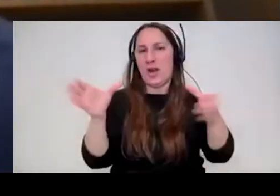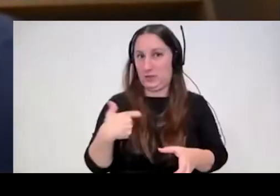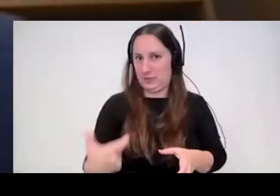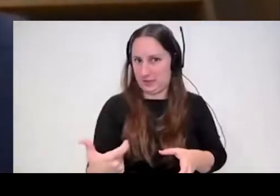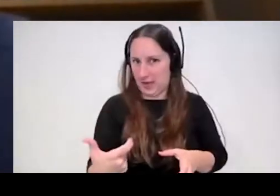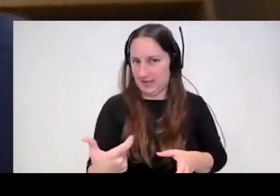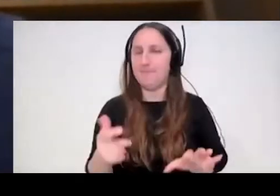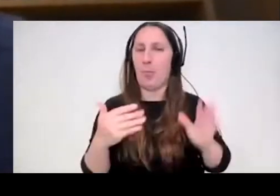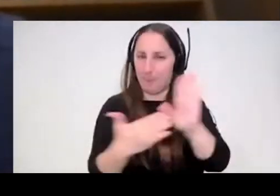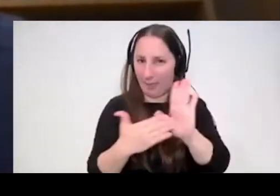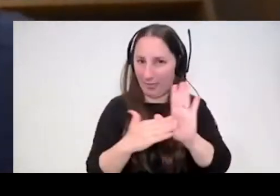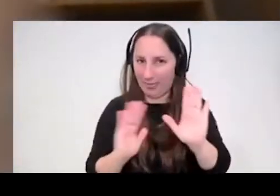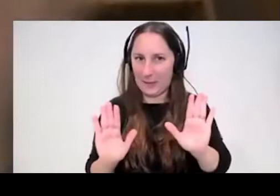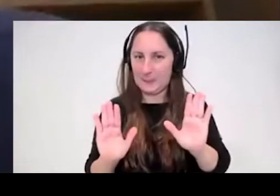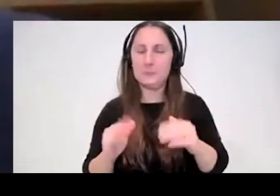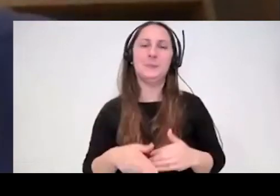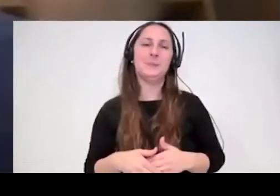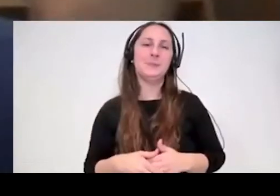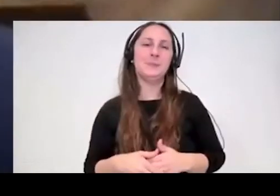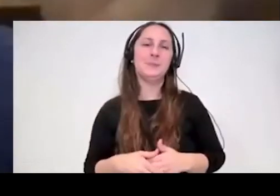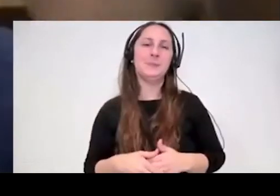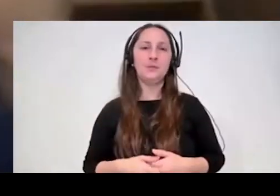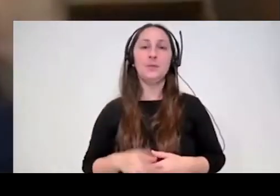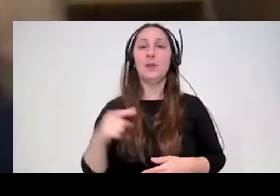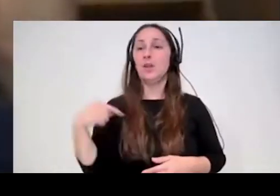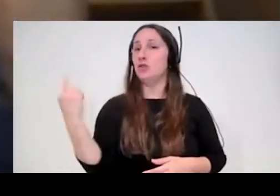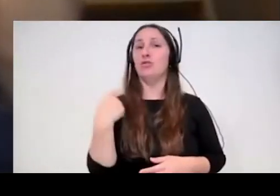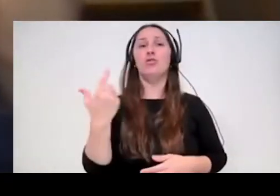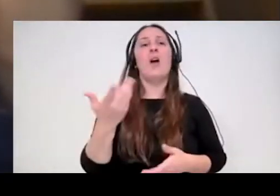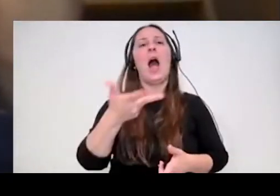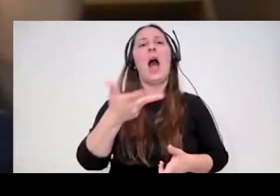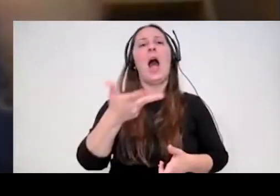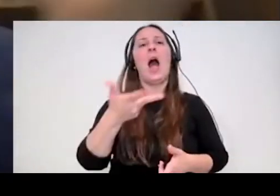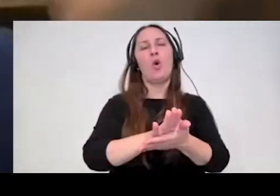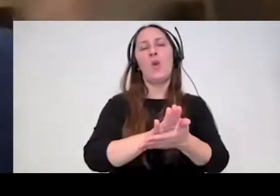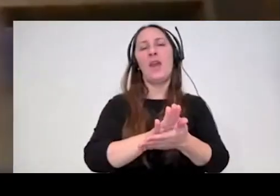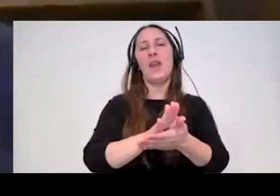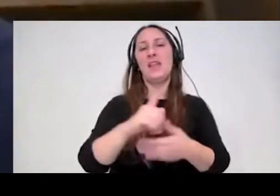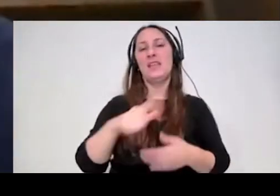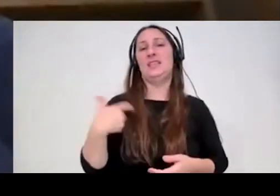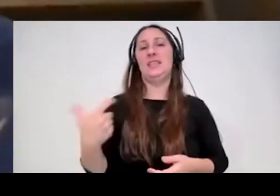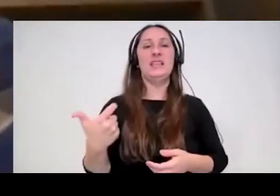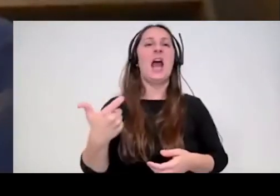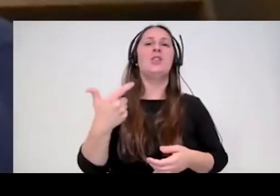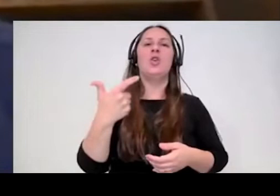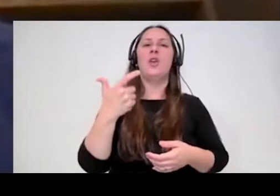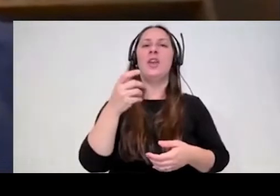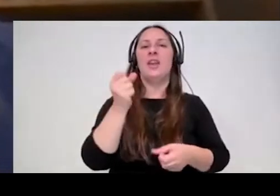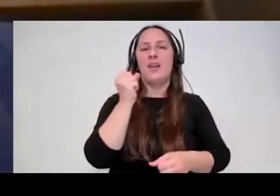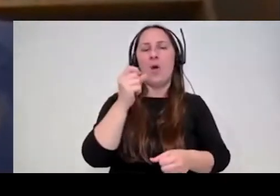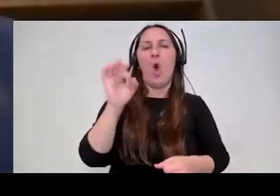Entonces, cuando hablamos de sindicatos de oficio, de profesión,